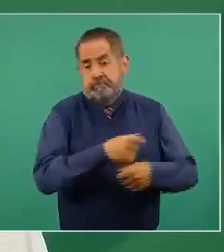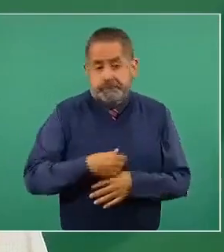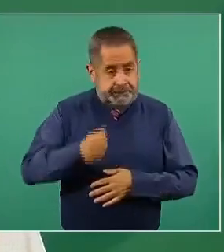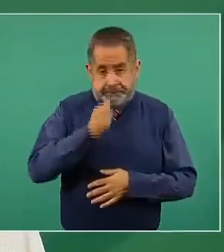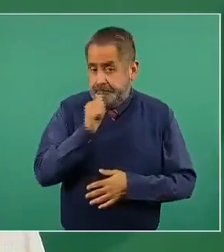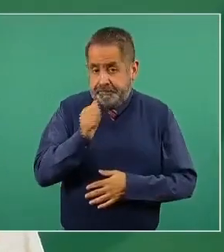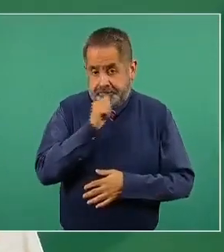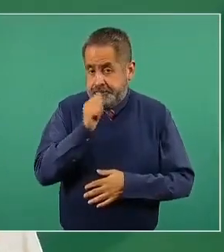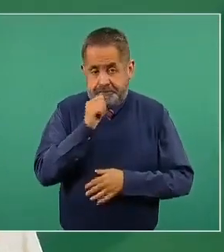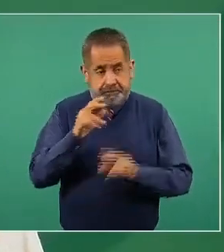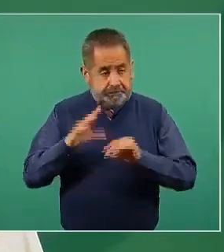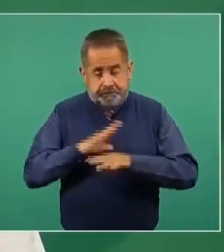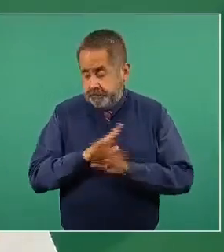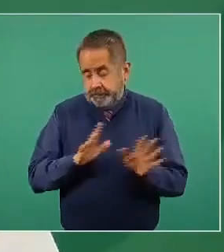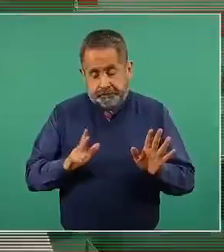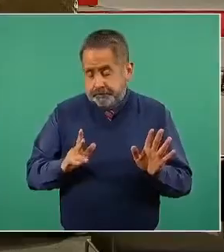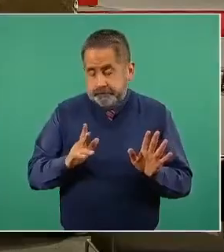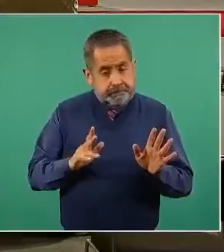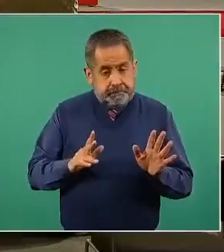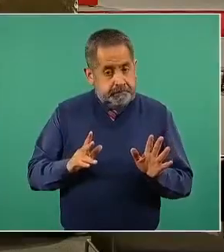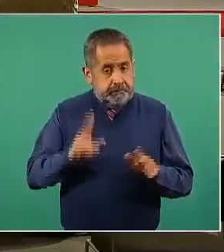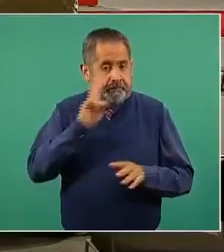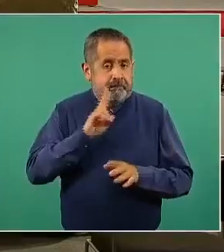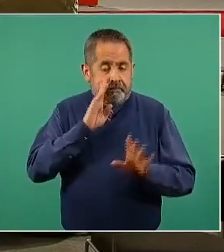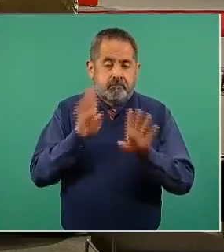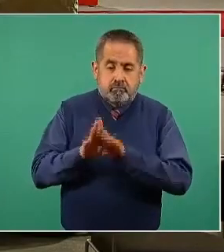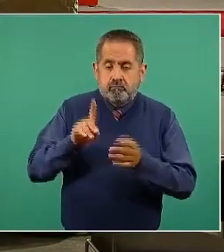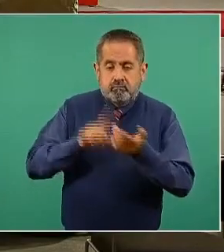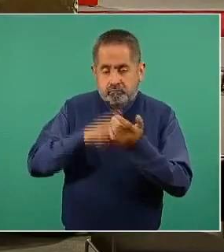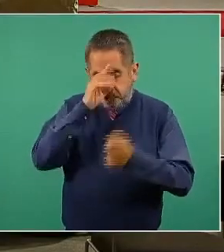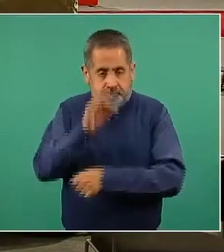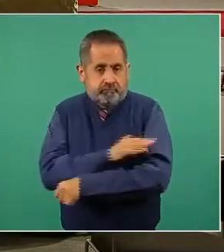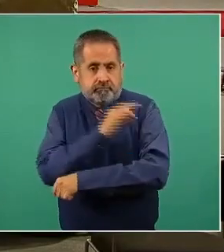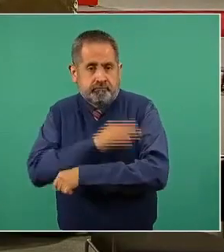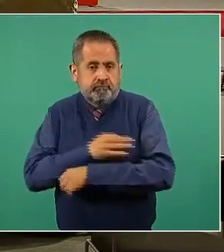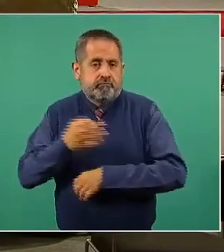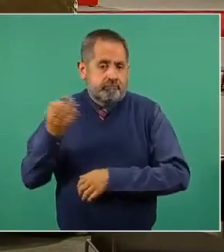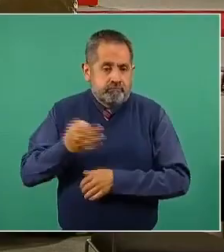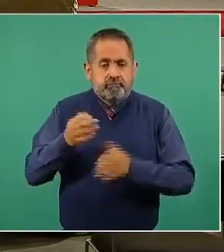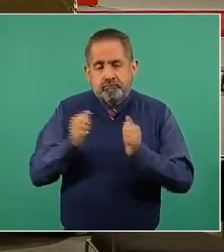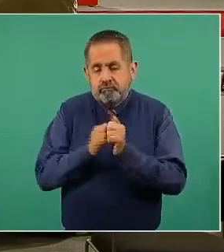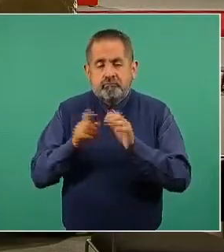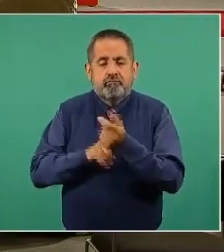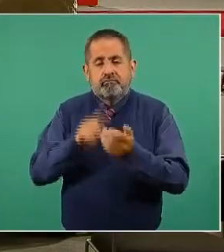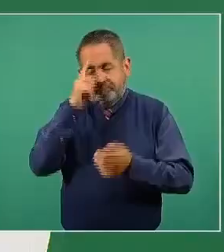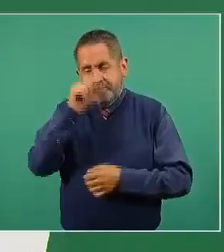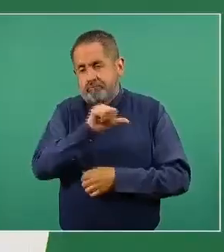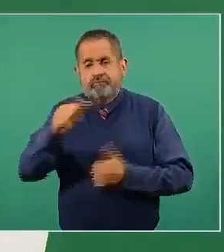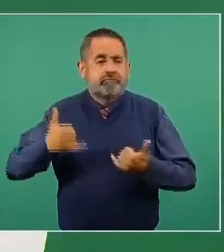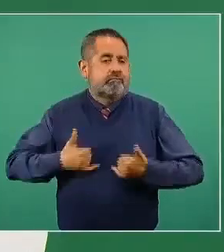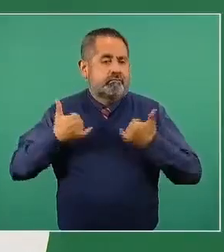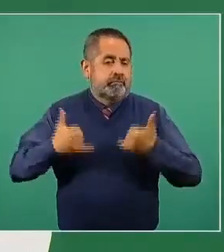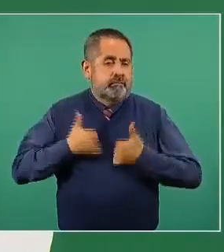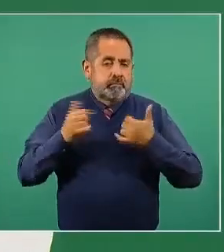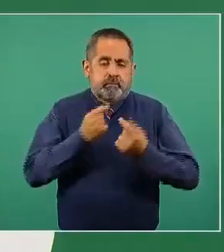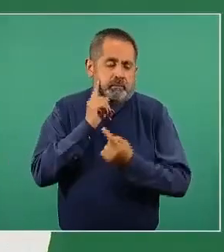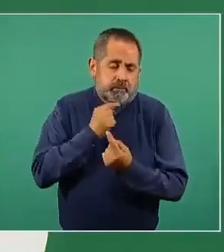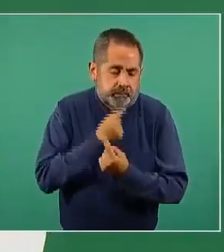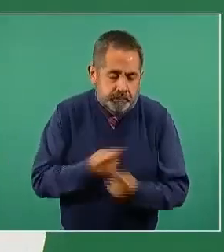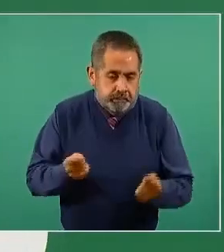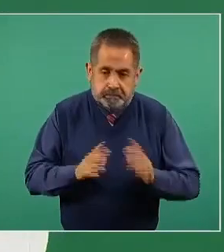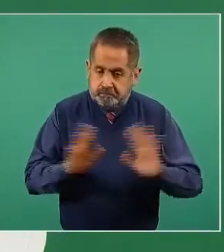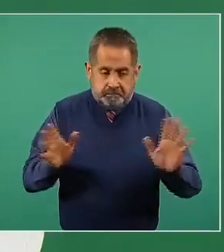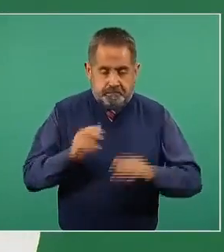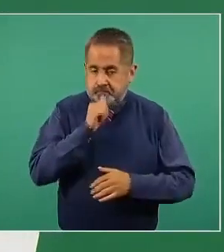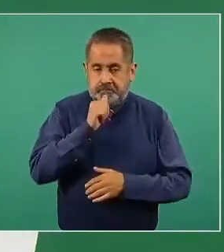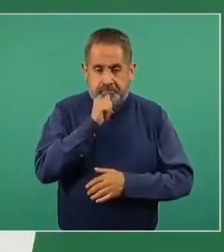vacunas son igualmente seguras y eficaces en personas adolescentes o en niñas y